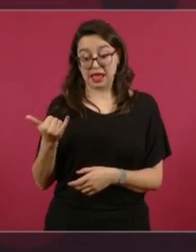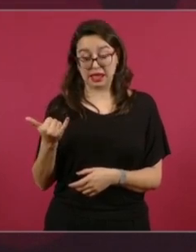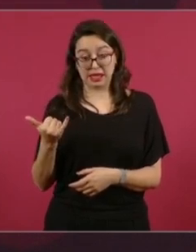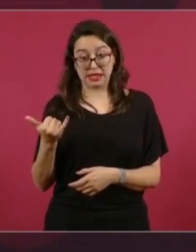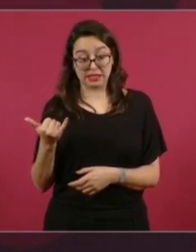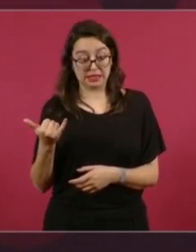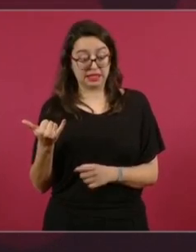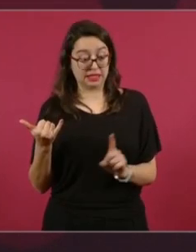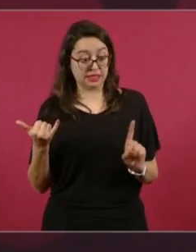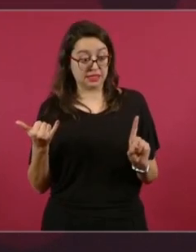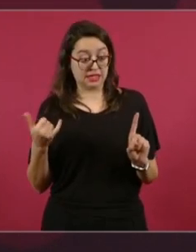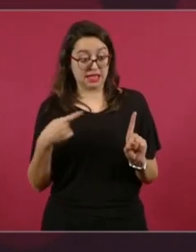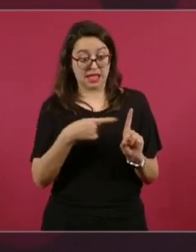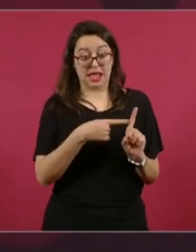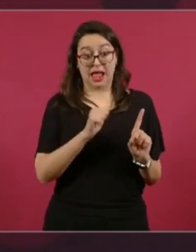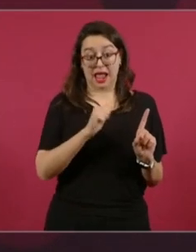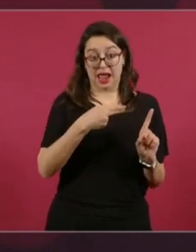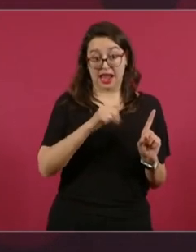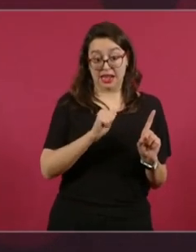con Ricardo Anaya,